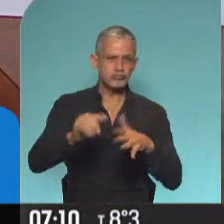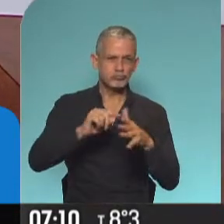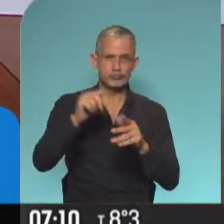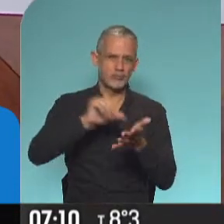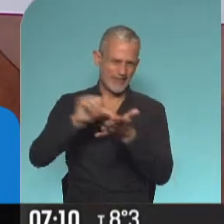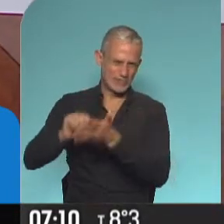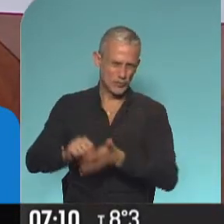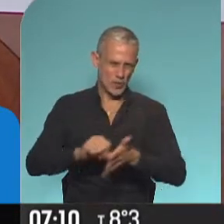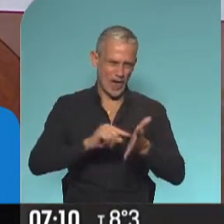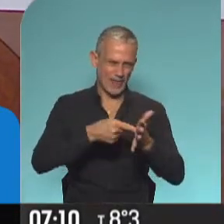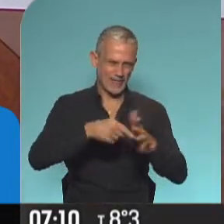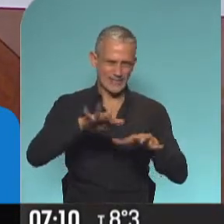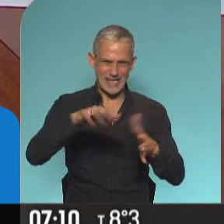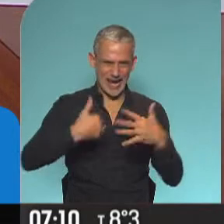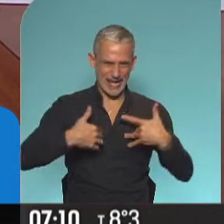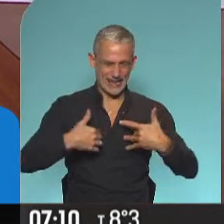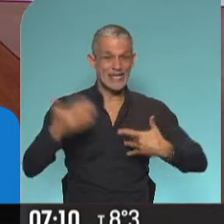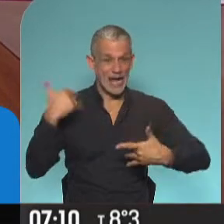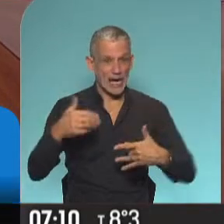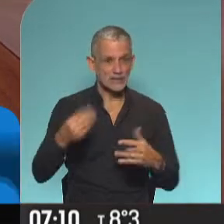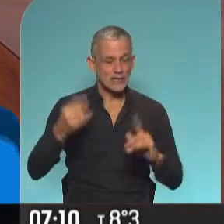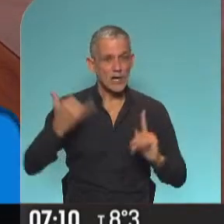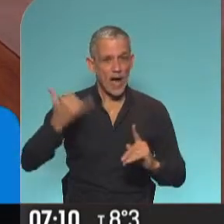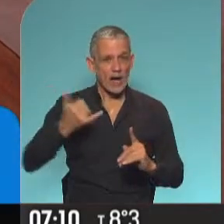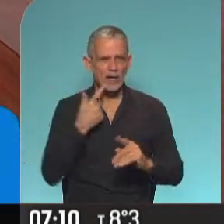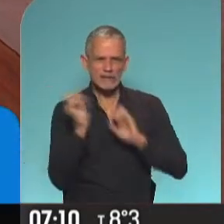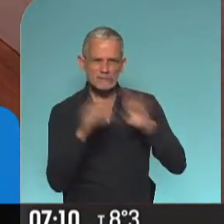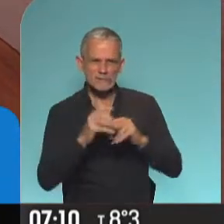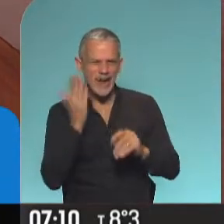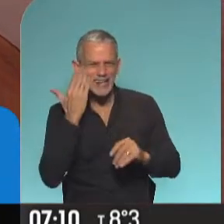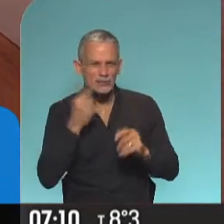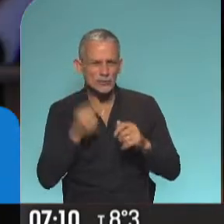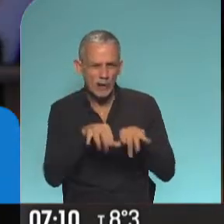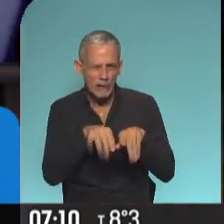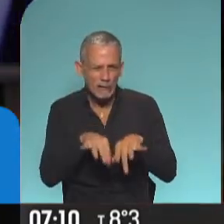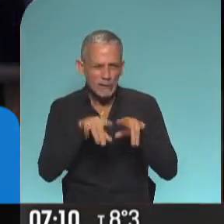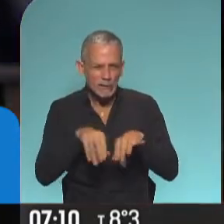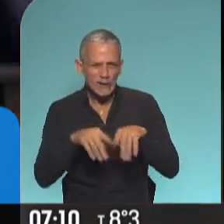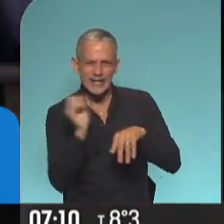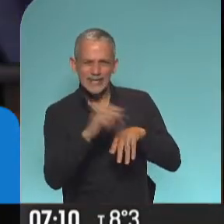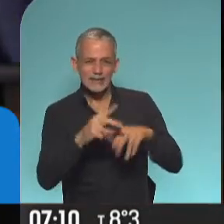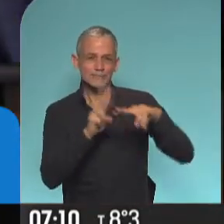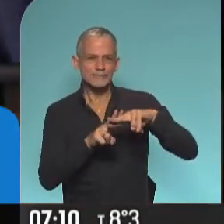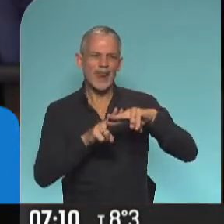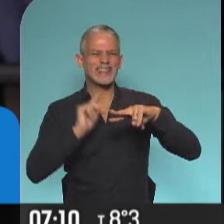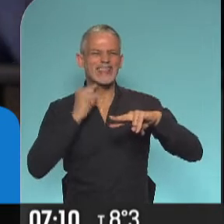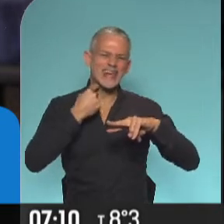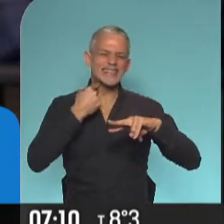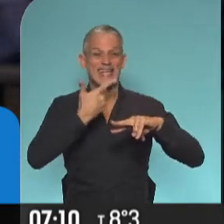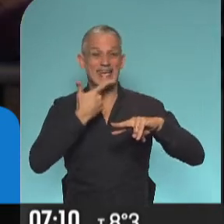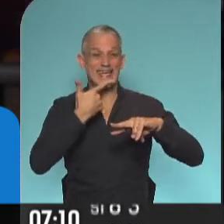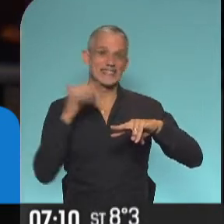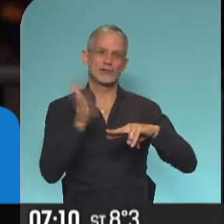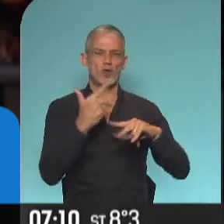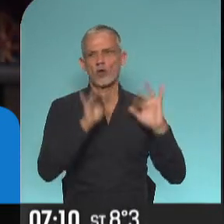distintas ciudades. Sí, ayer muy activos los trolls en las redes sociales con este hashtag 13S,